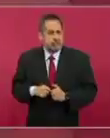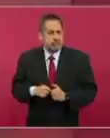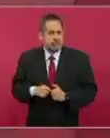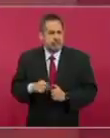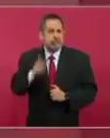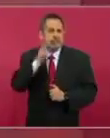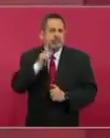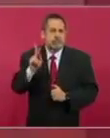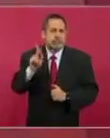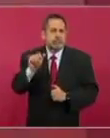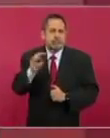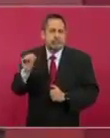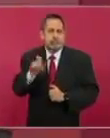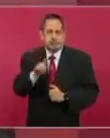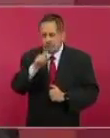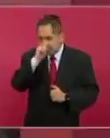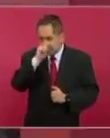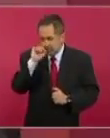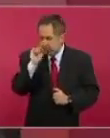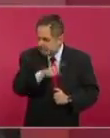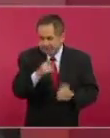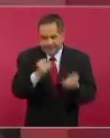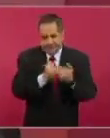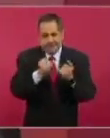de Pemex,